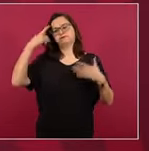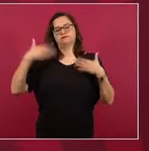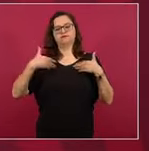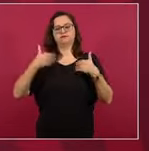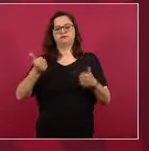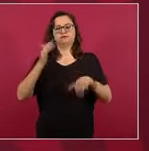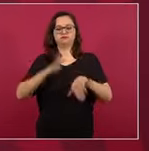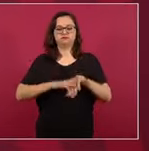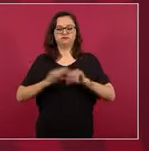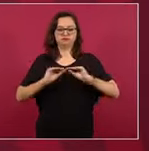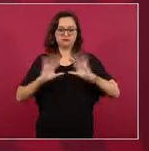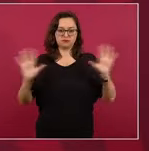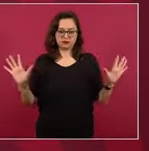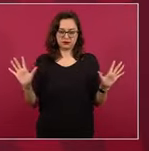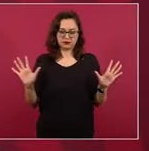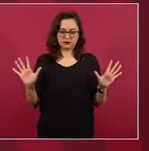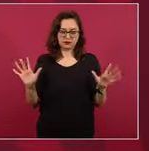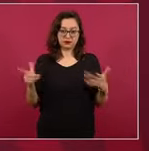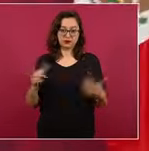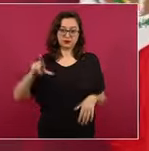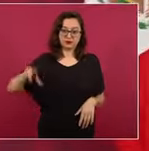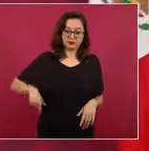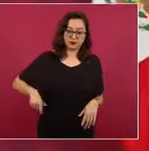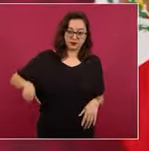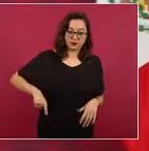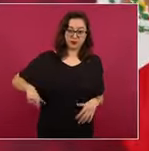Un buen servidor público